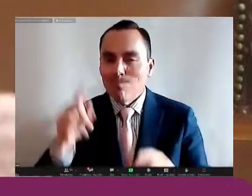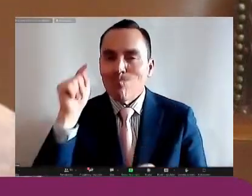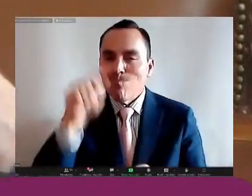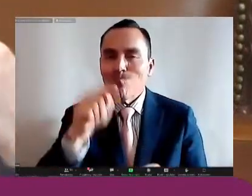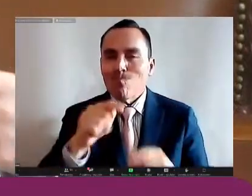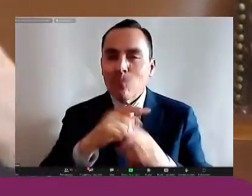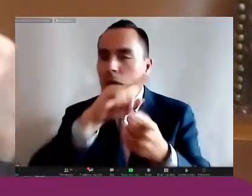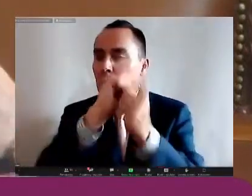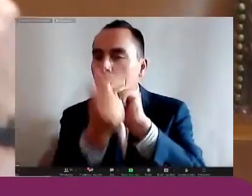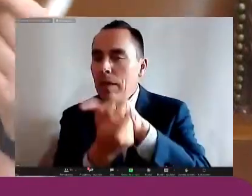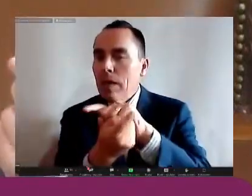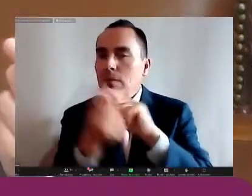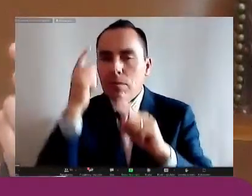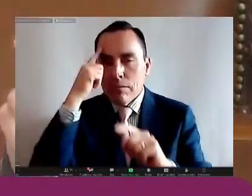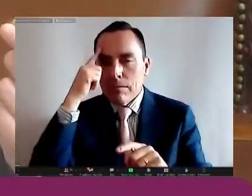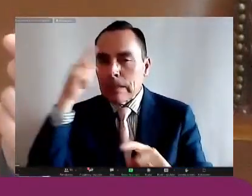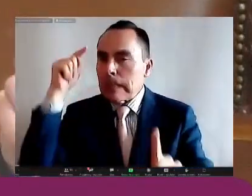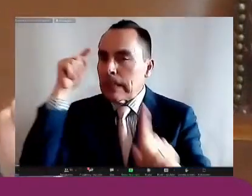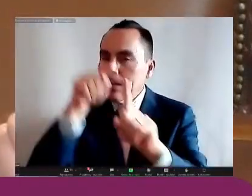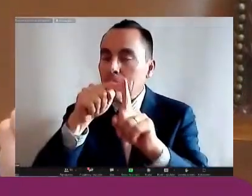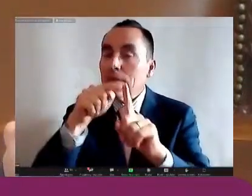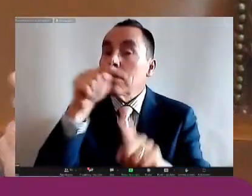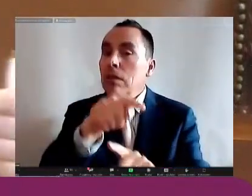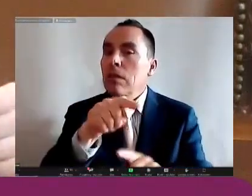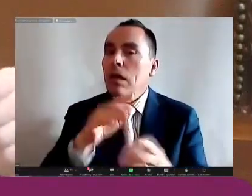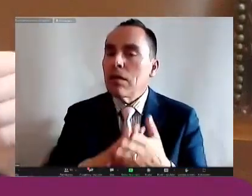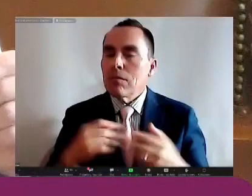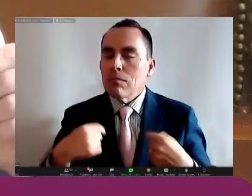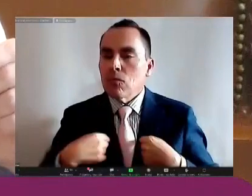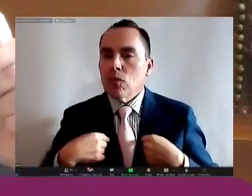quiero decir uno deja de asumir neutralidad,